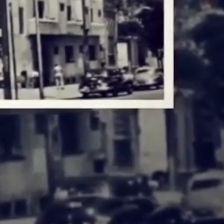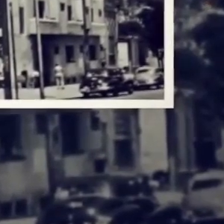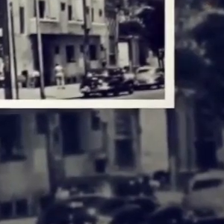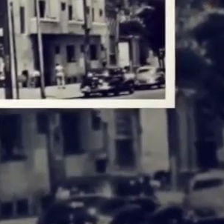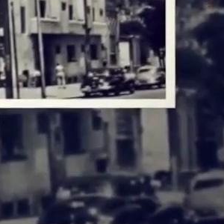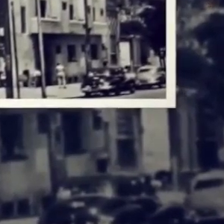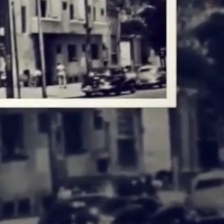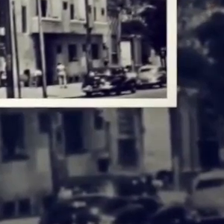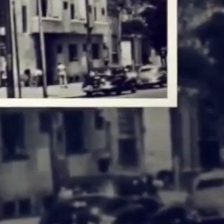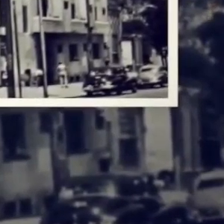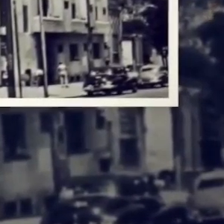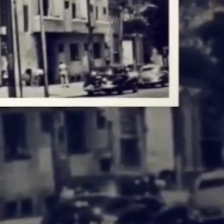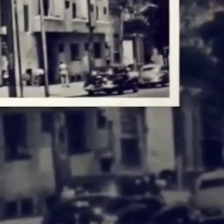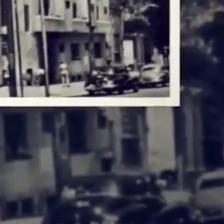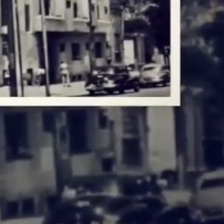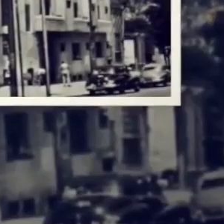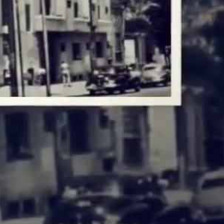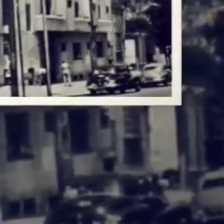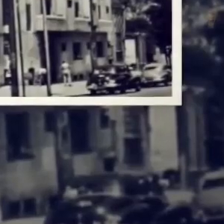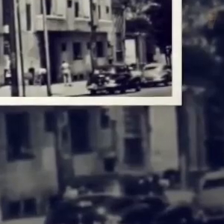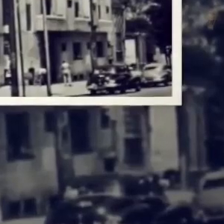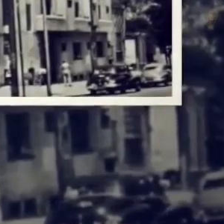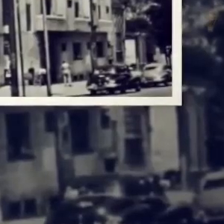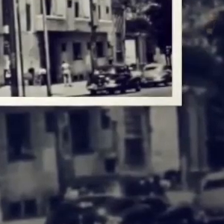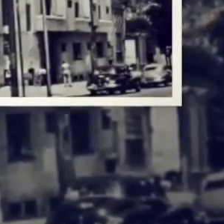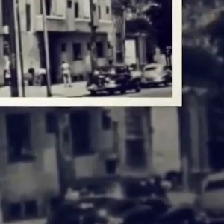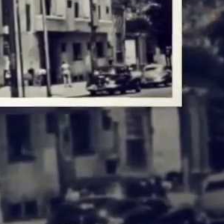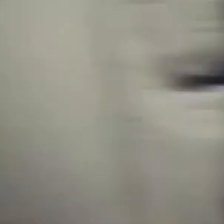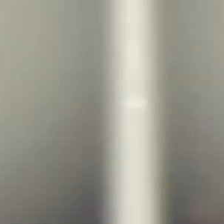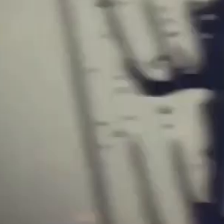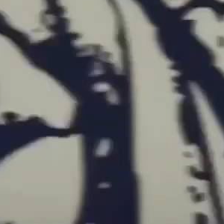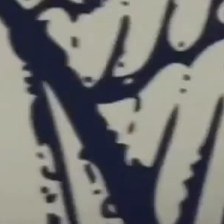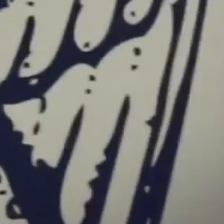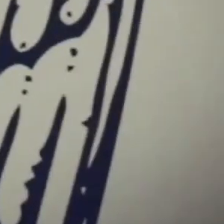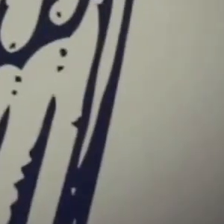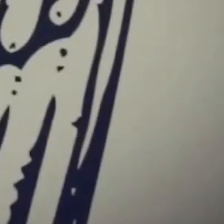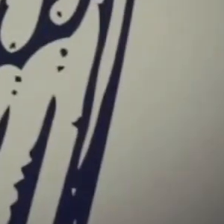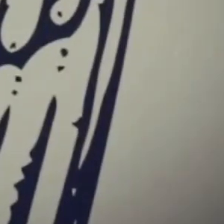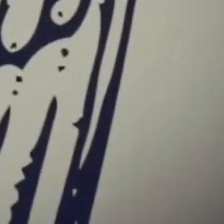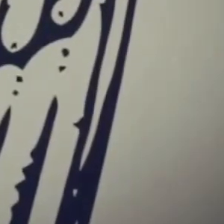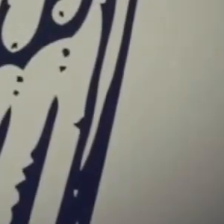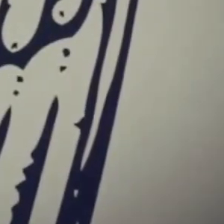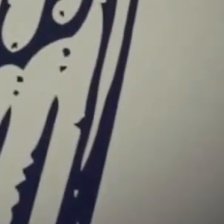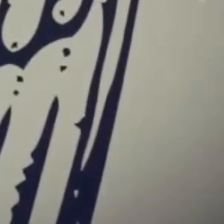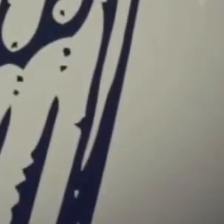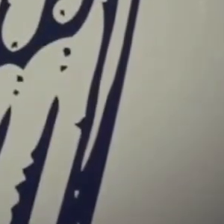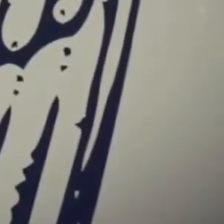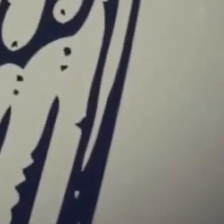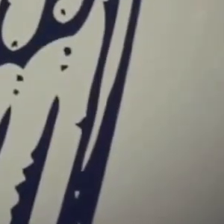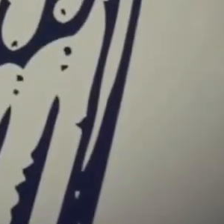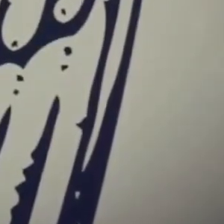la Ribera y la clínica de la avenida 5 de Mayo. El artista Salvador Zapata diseña el primer